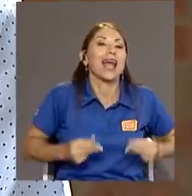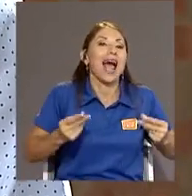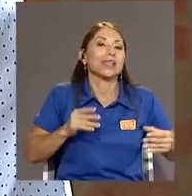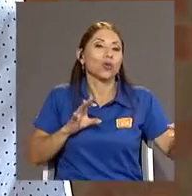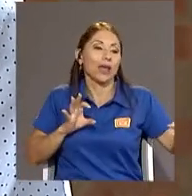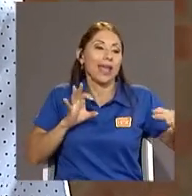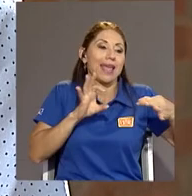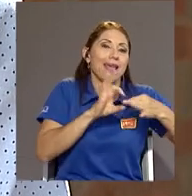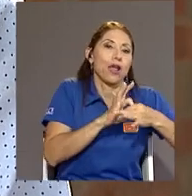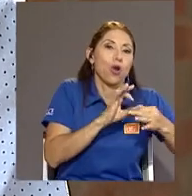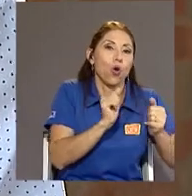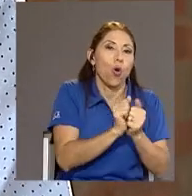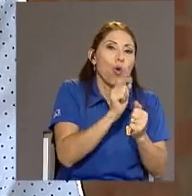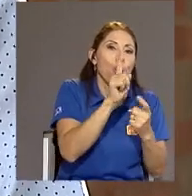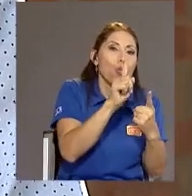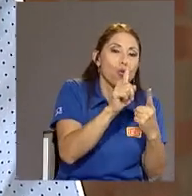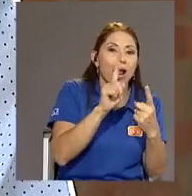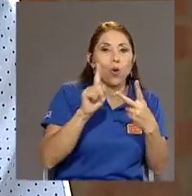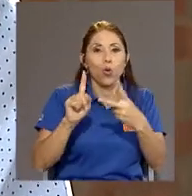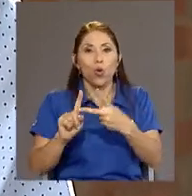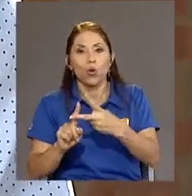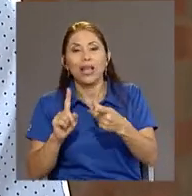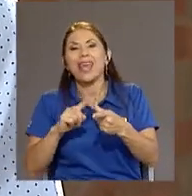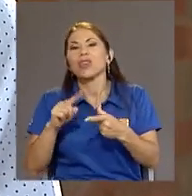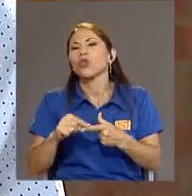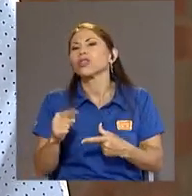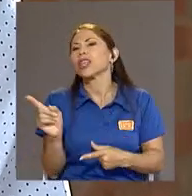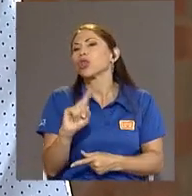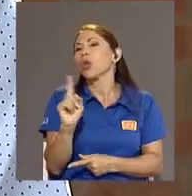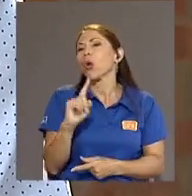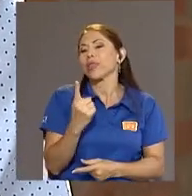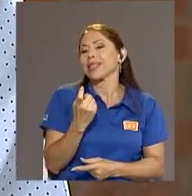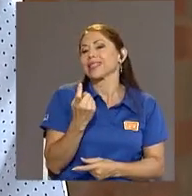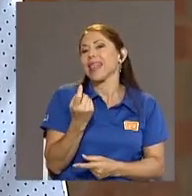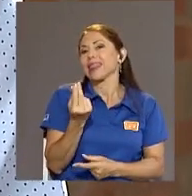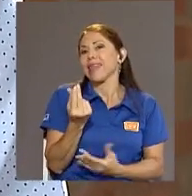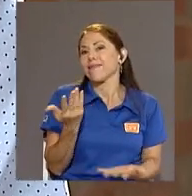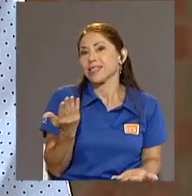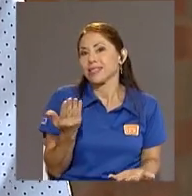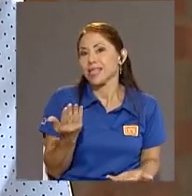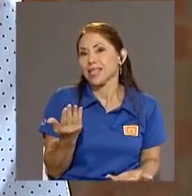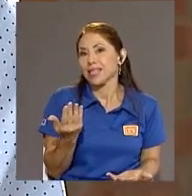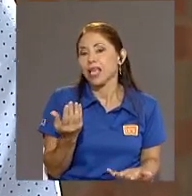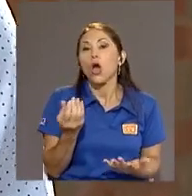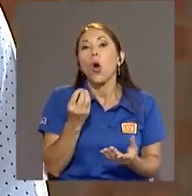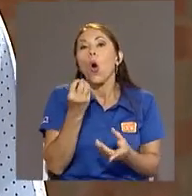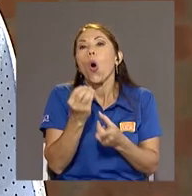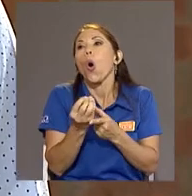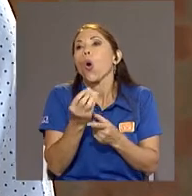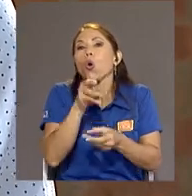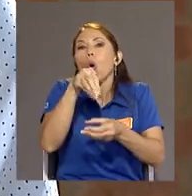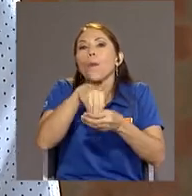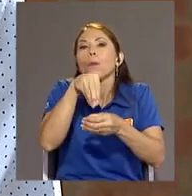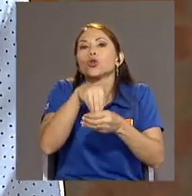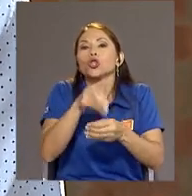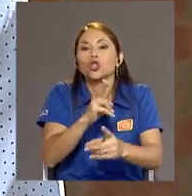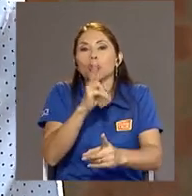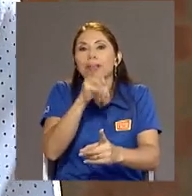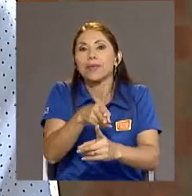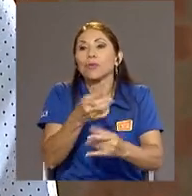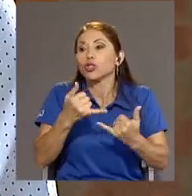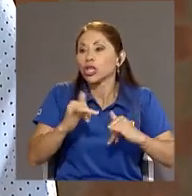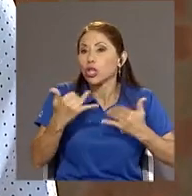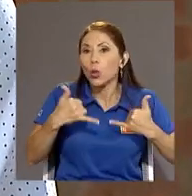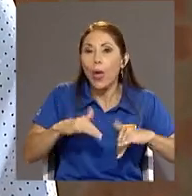ejemplo. Entonces, ¿dónde está el déficit y la composición del mismo si no se ha llegado a este nivel de conciencia sobre el